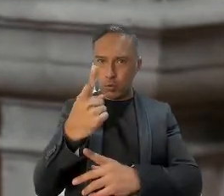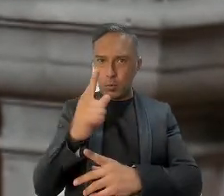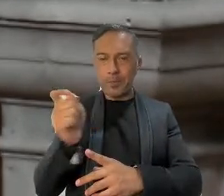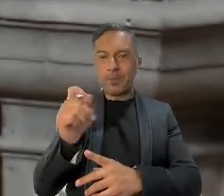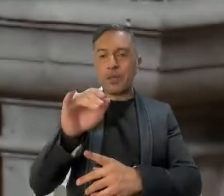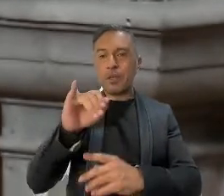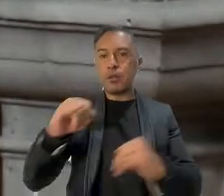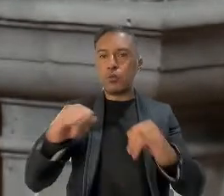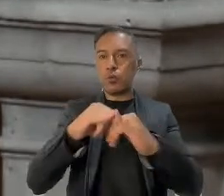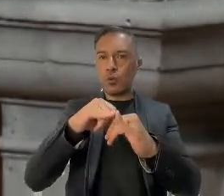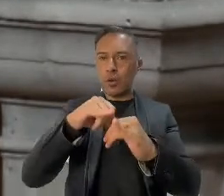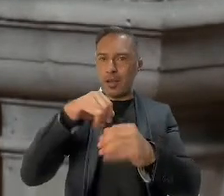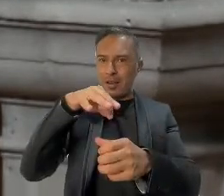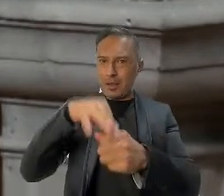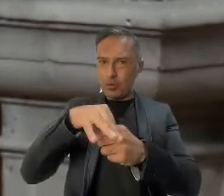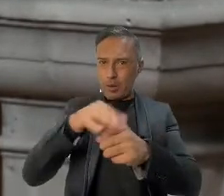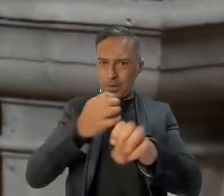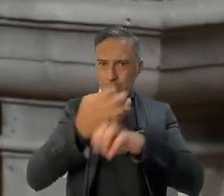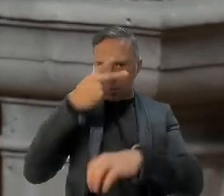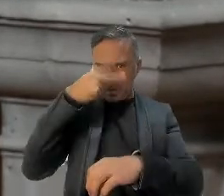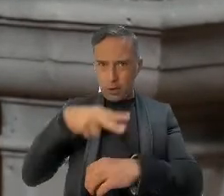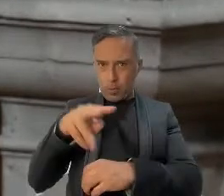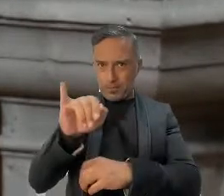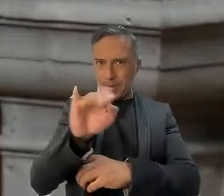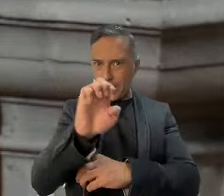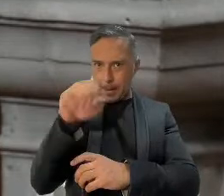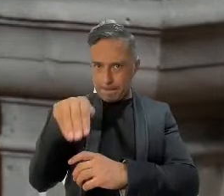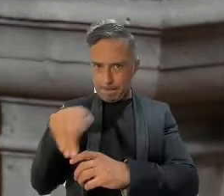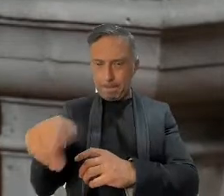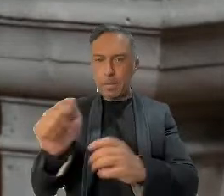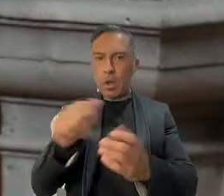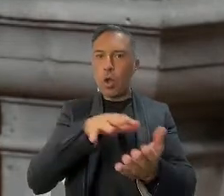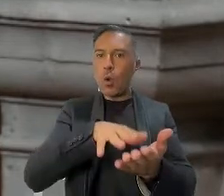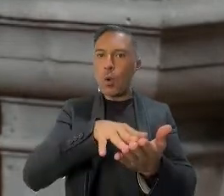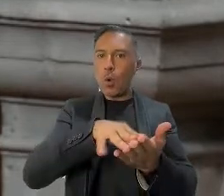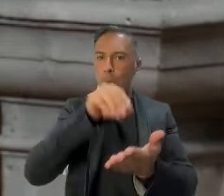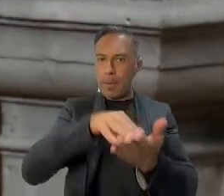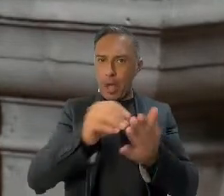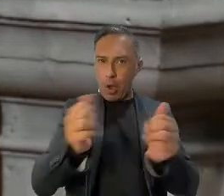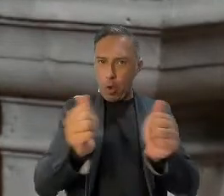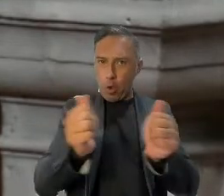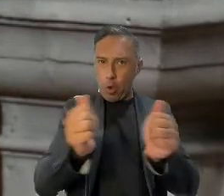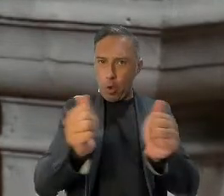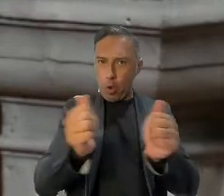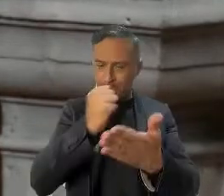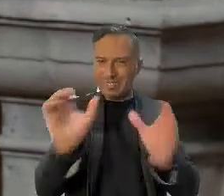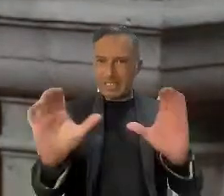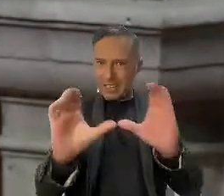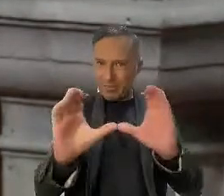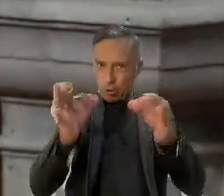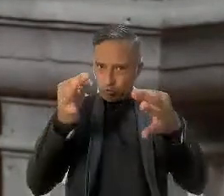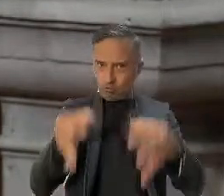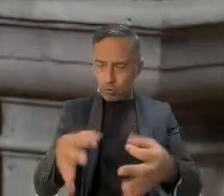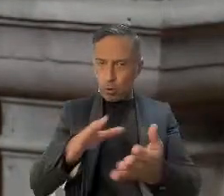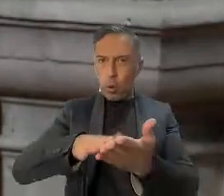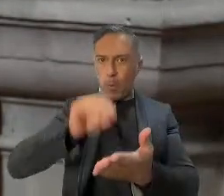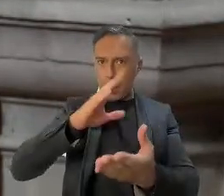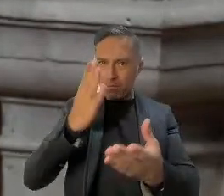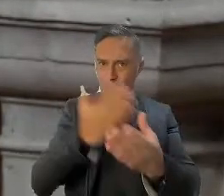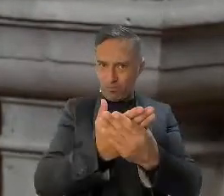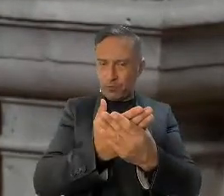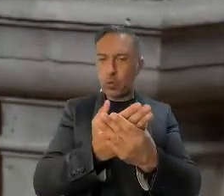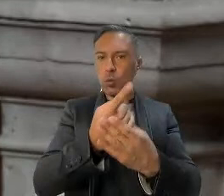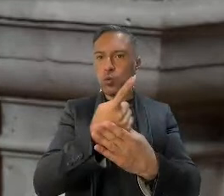del Estado de México, la cual se agregan en copia certificada para debida constancia legal como anexo 1 y 2, señalando como domicilio para